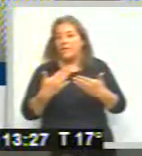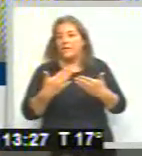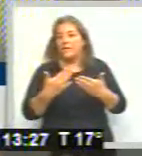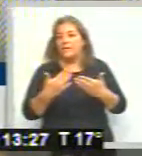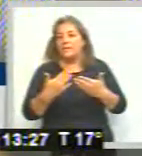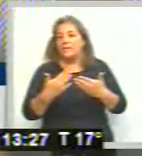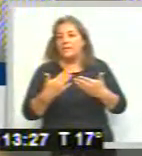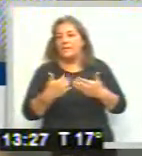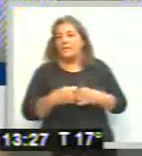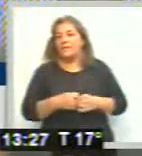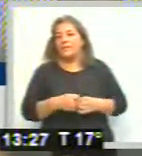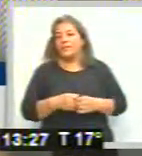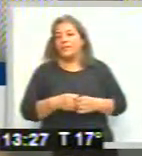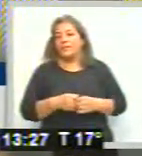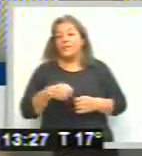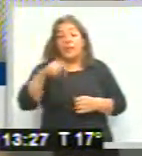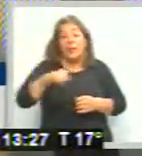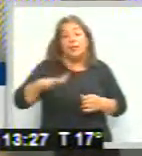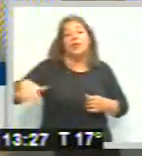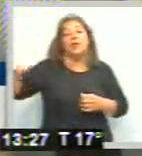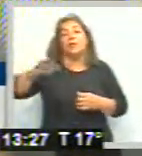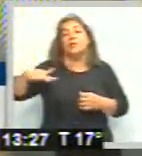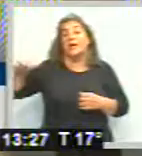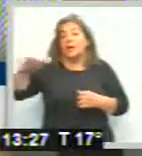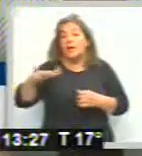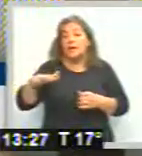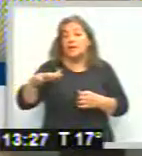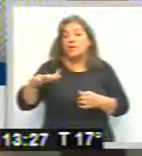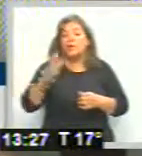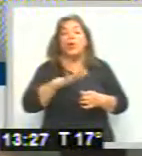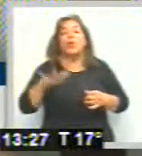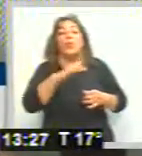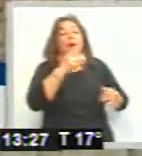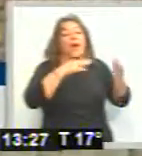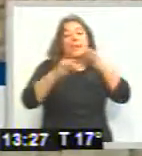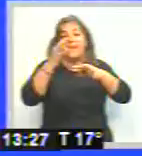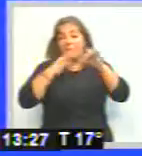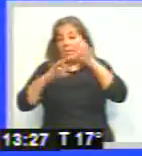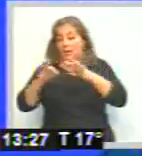estos terrenos en zona comercial, digamos.